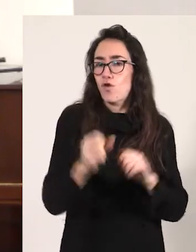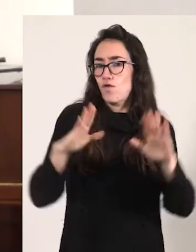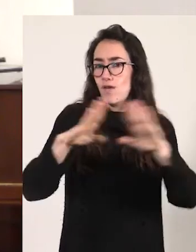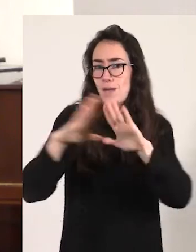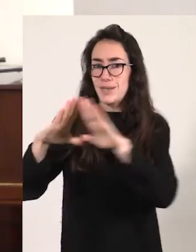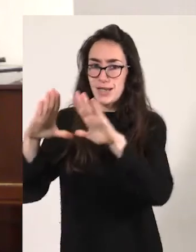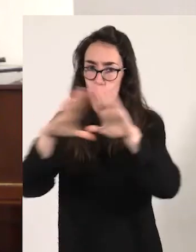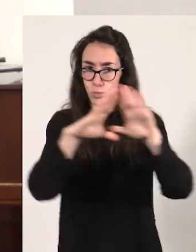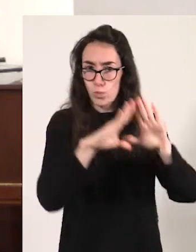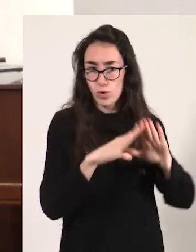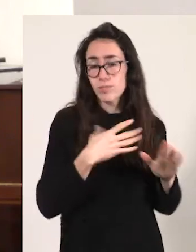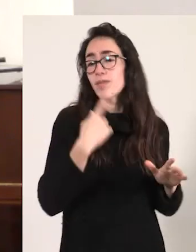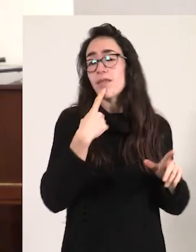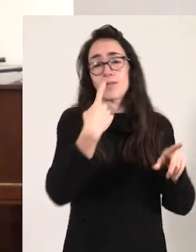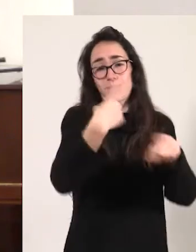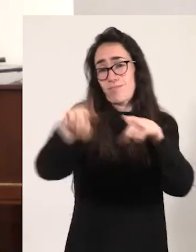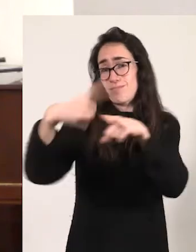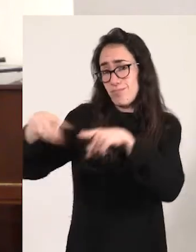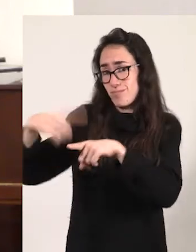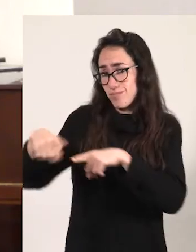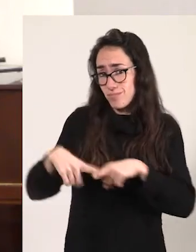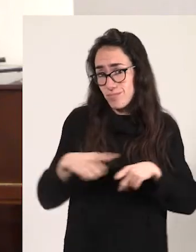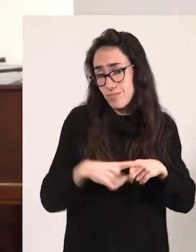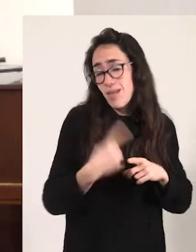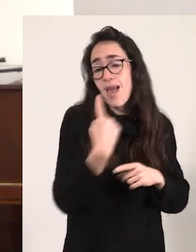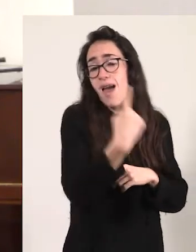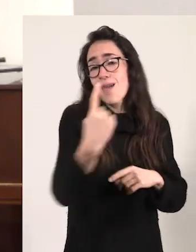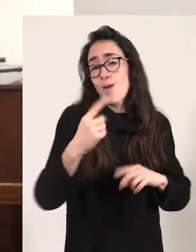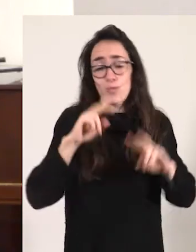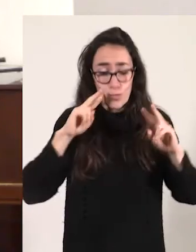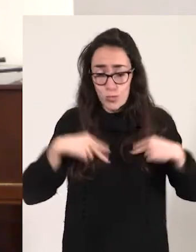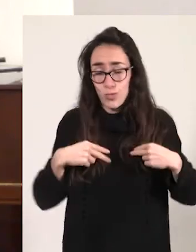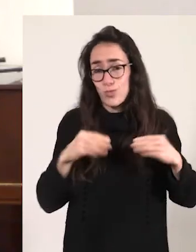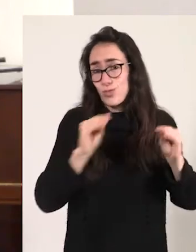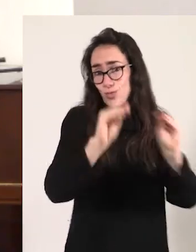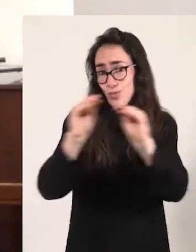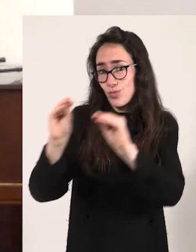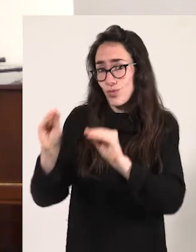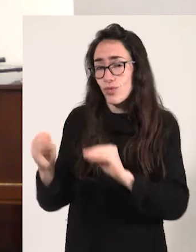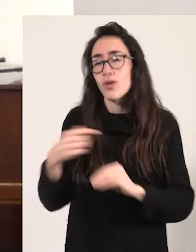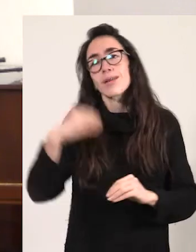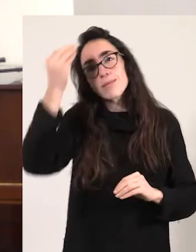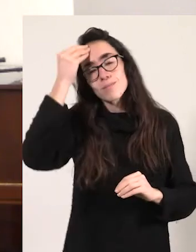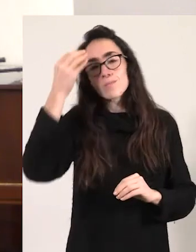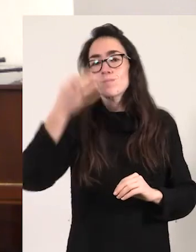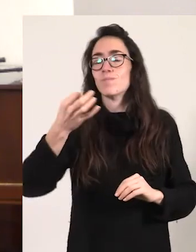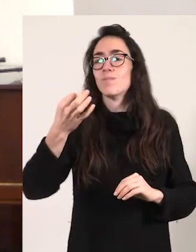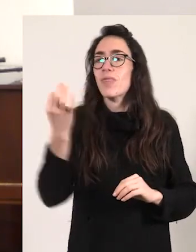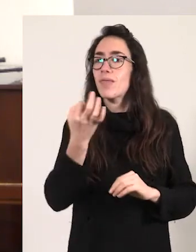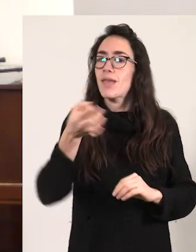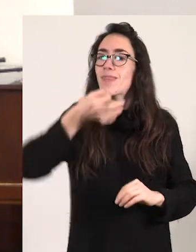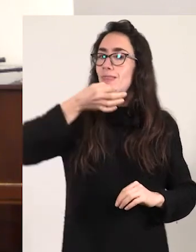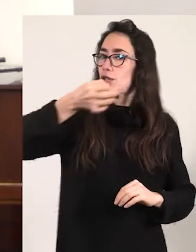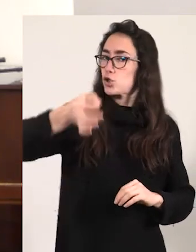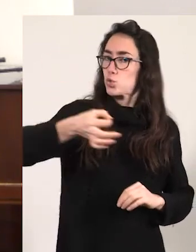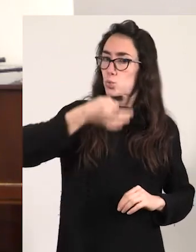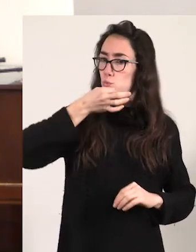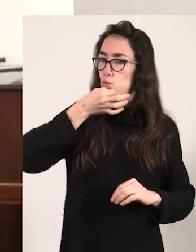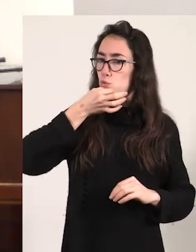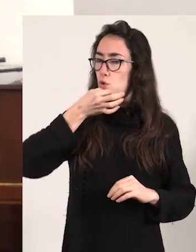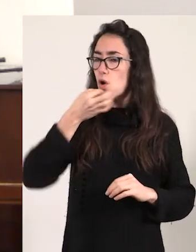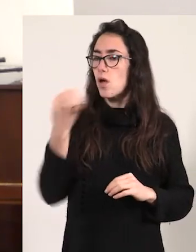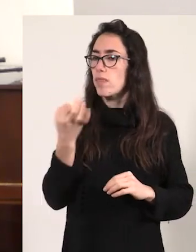de afrofeminismos, ¿no? Pues de todo hay, cada persona es un mundo. Sí que es cierto que yo creo que es importante eso, construir